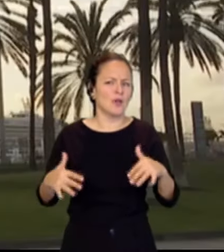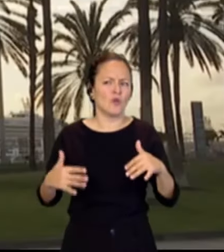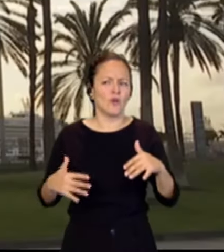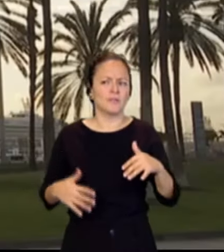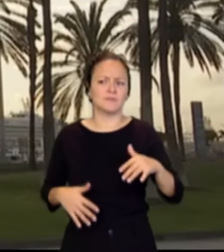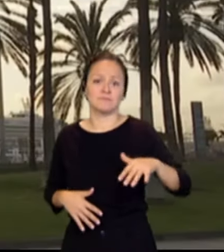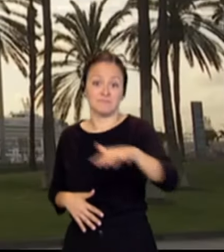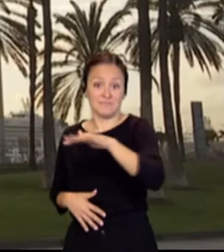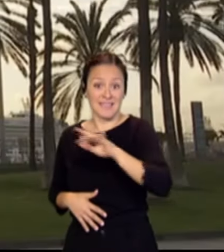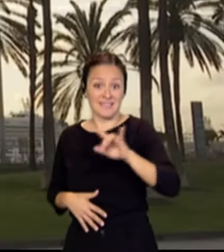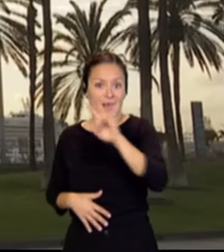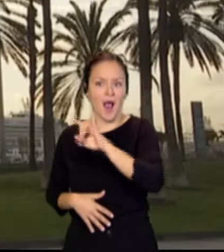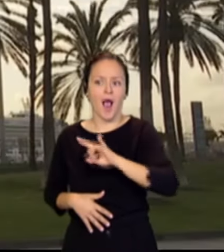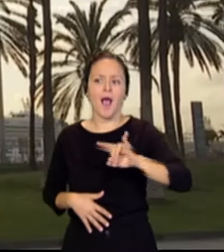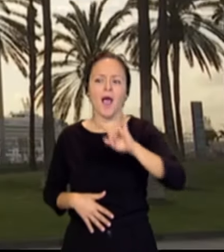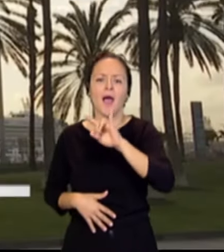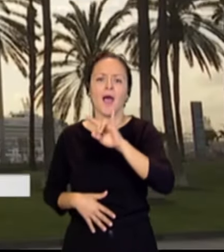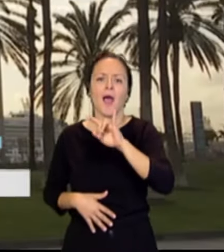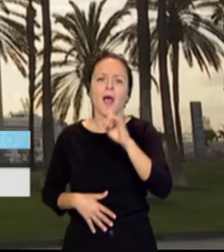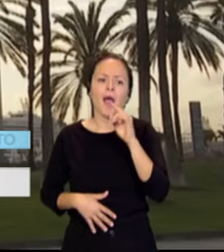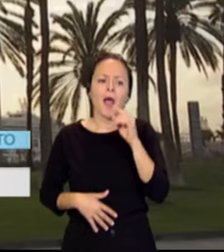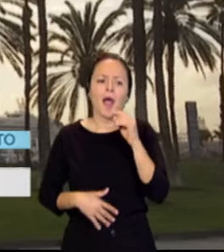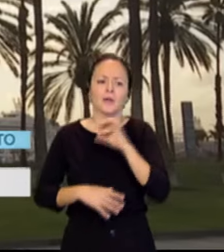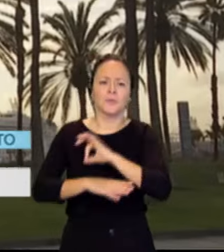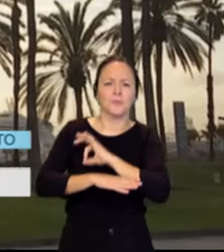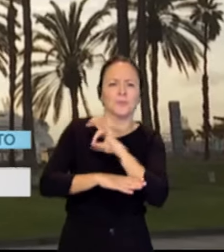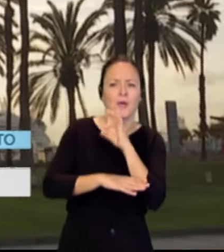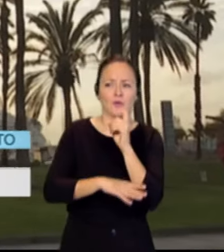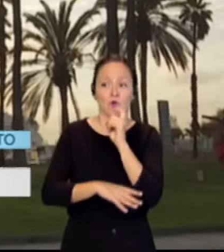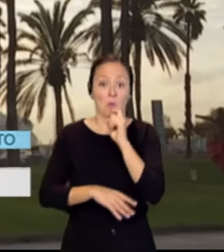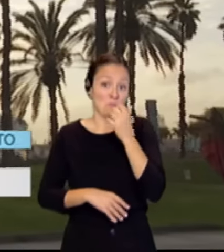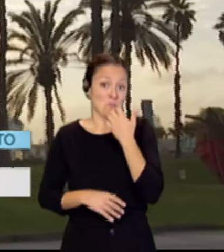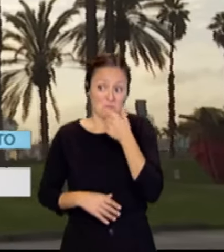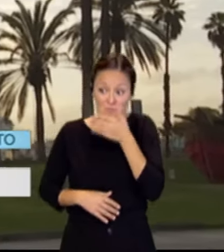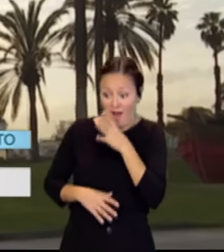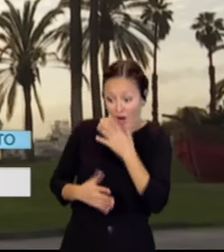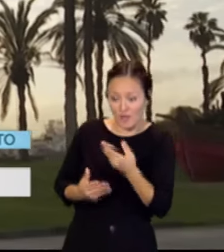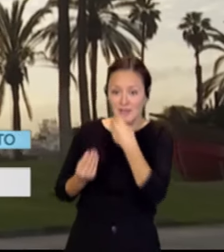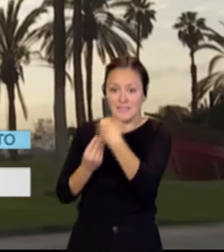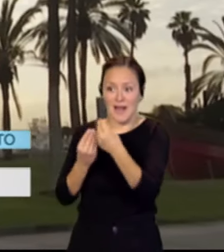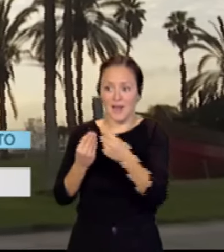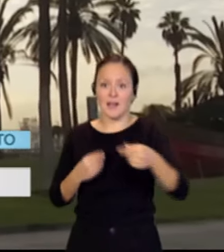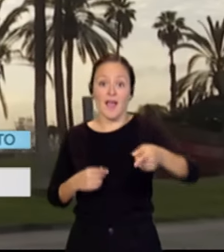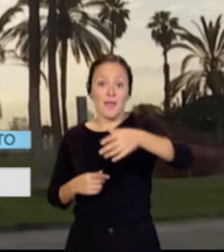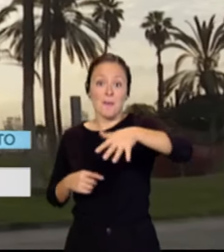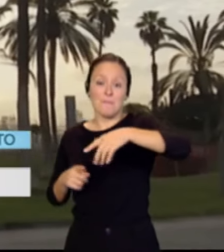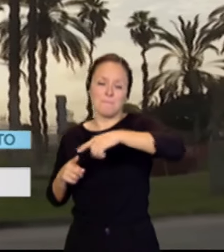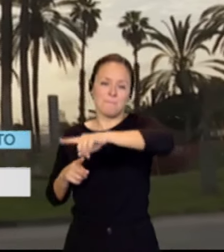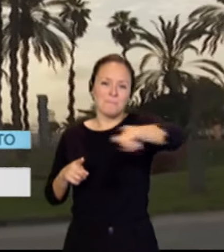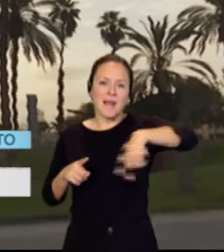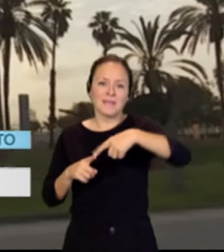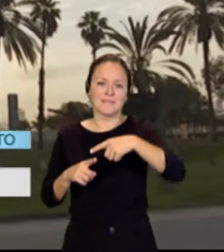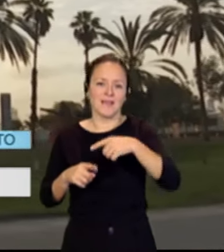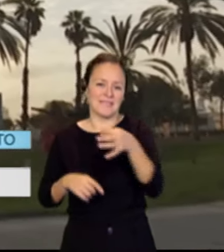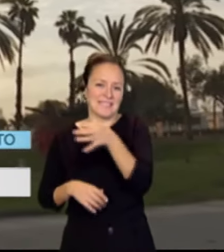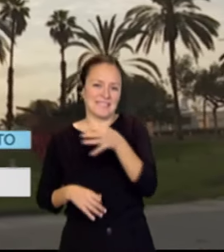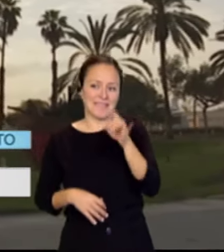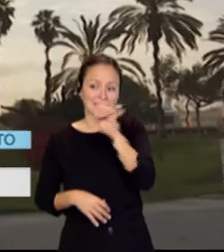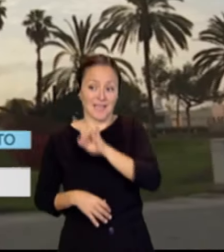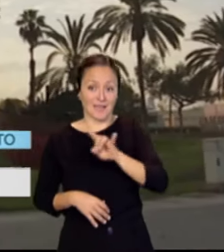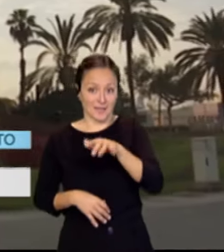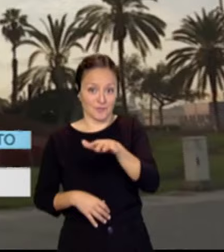nuestro archipiélago en este caso nos situamos en la isla de Gran canaria estamos en el entorno de la plaza Islas Canarias en la capital